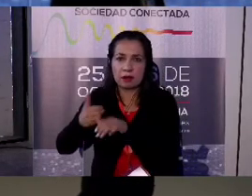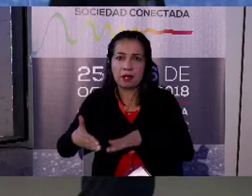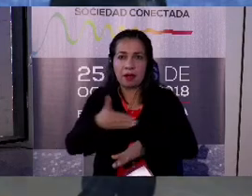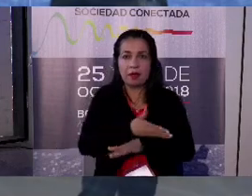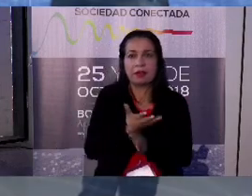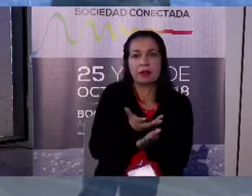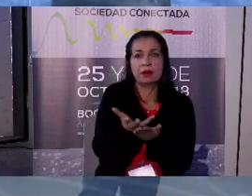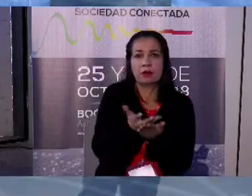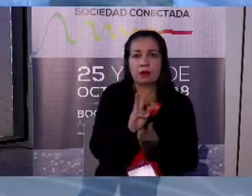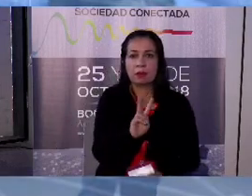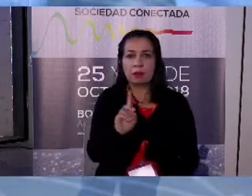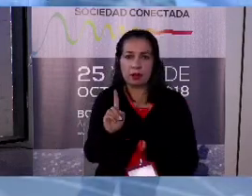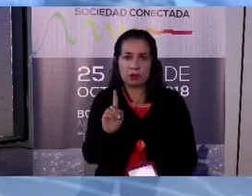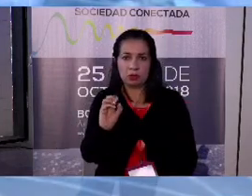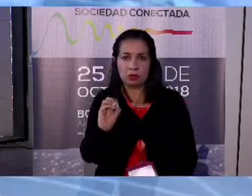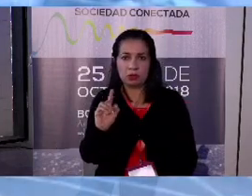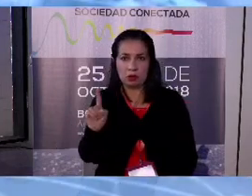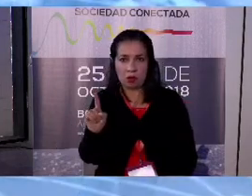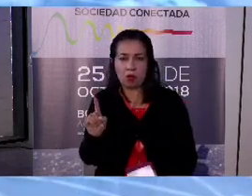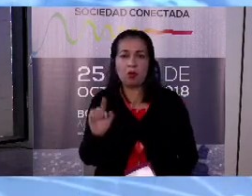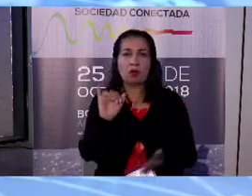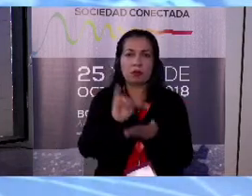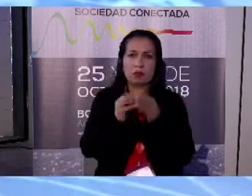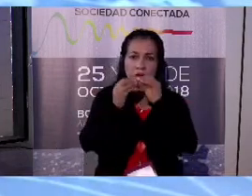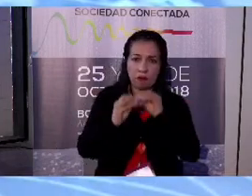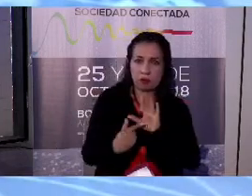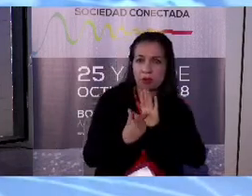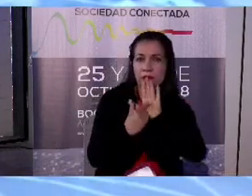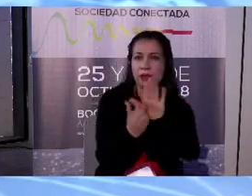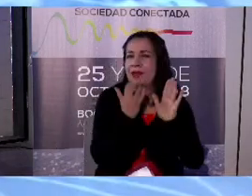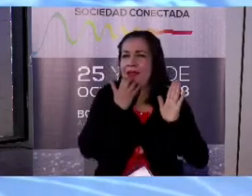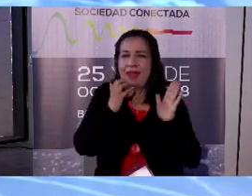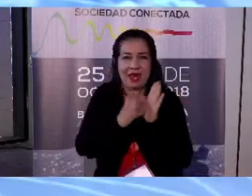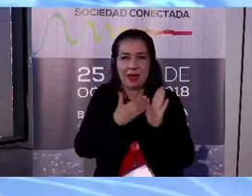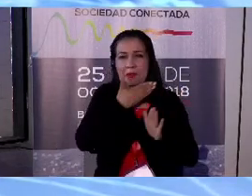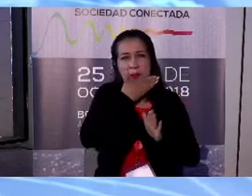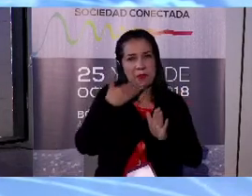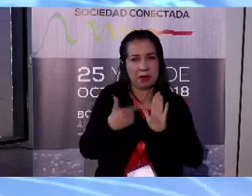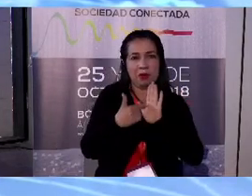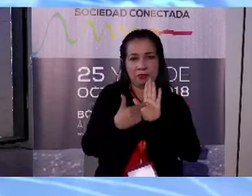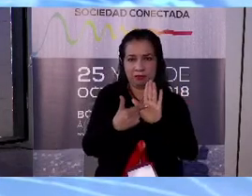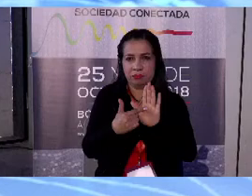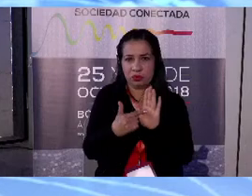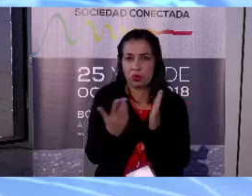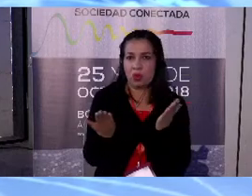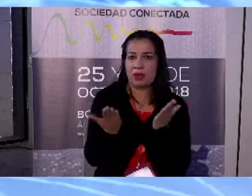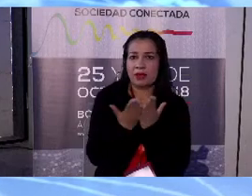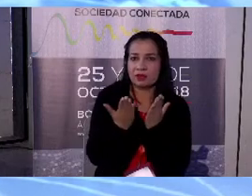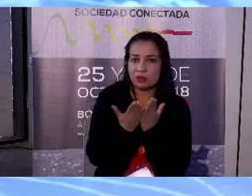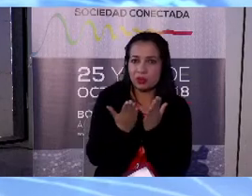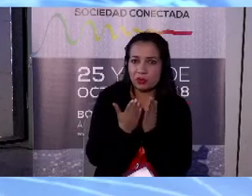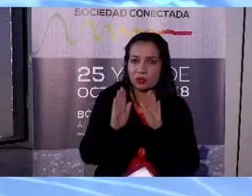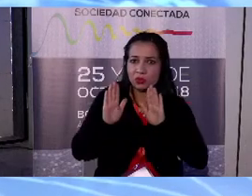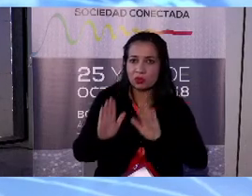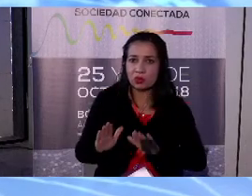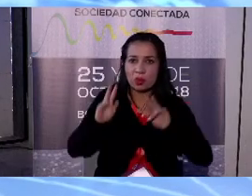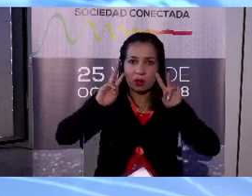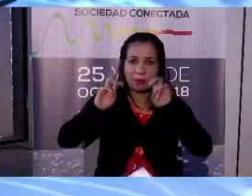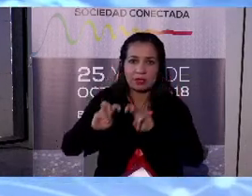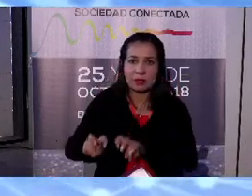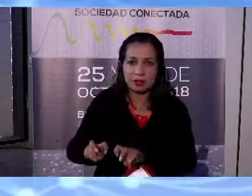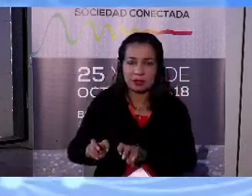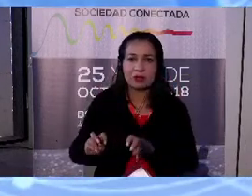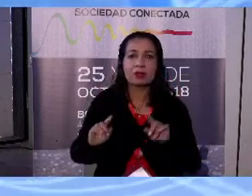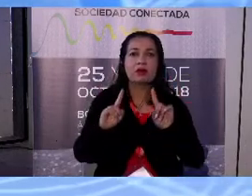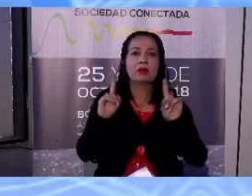2101 está la configuración pero voy a darles un ejemplo mejor de estudios que se llevaron a cabo sobre